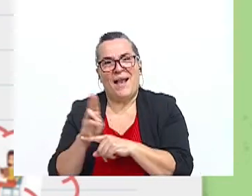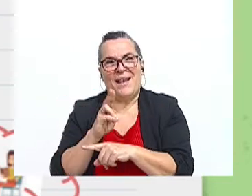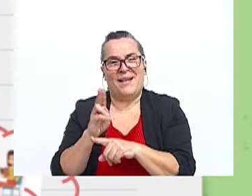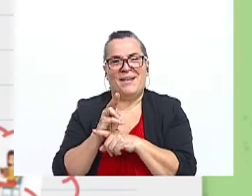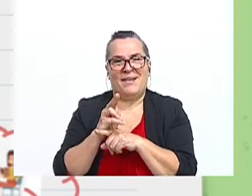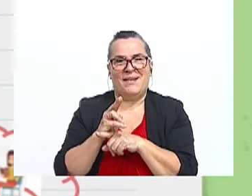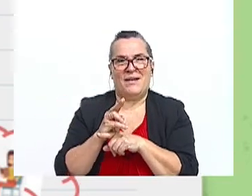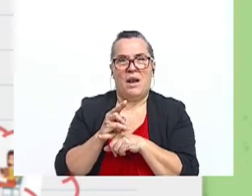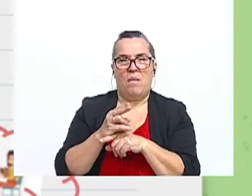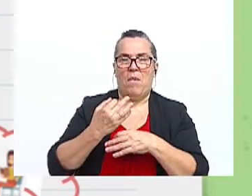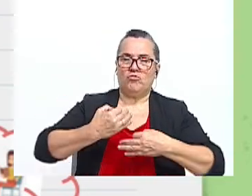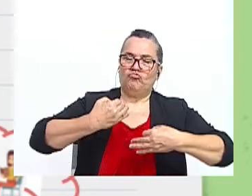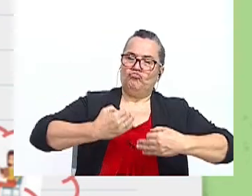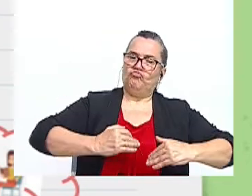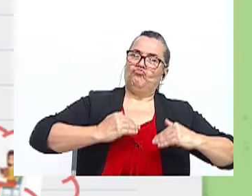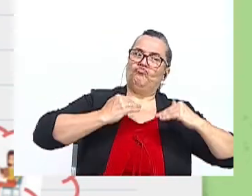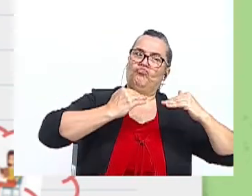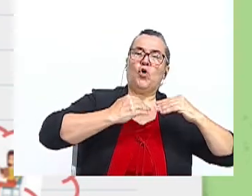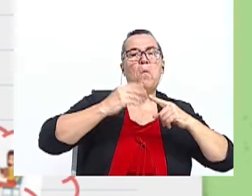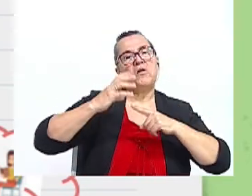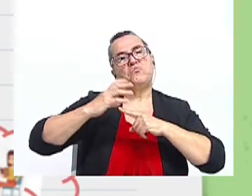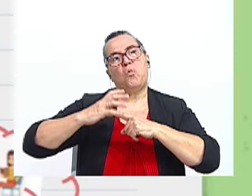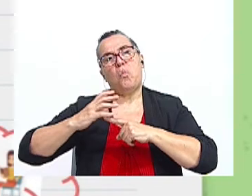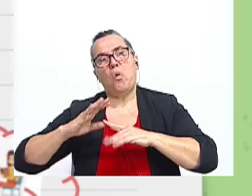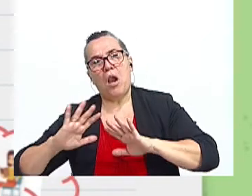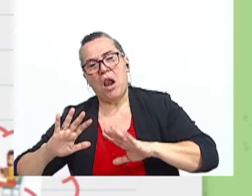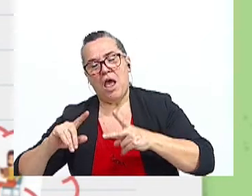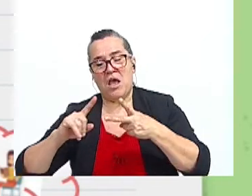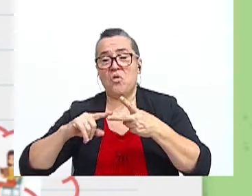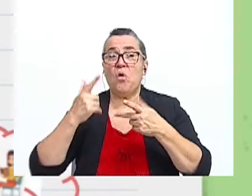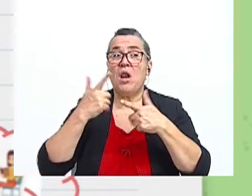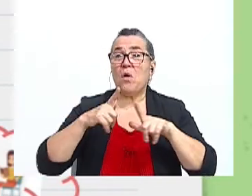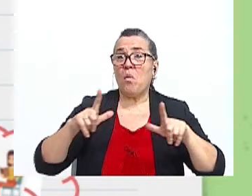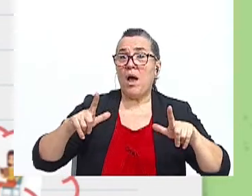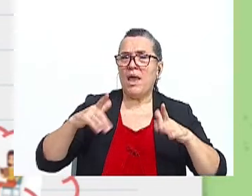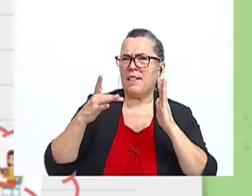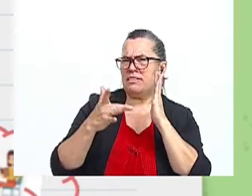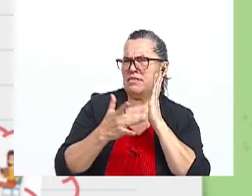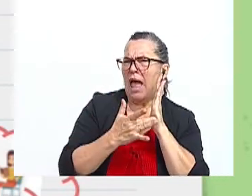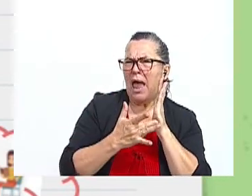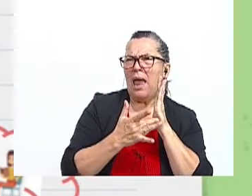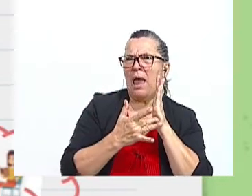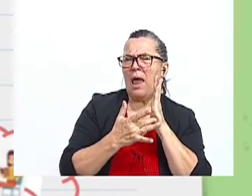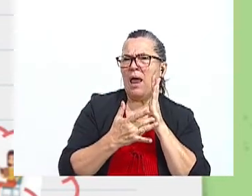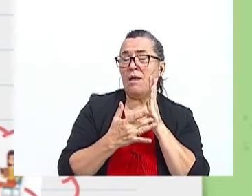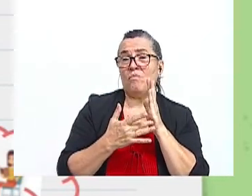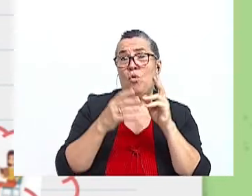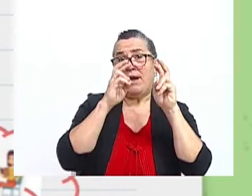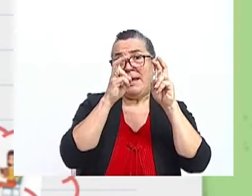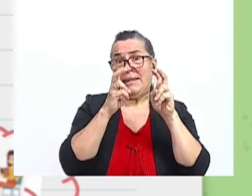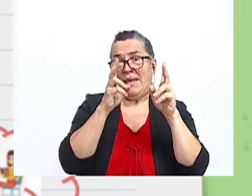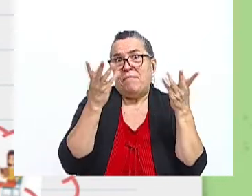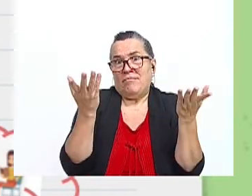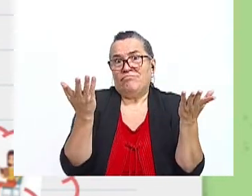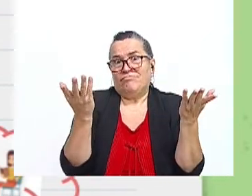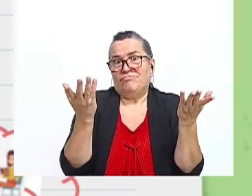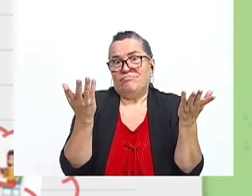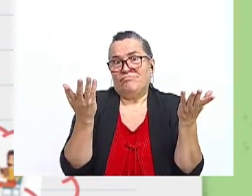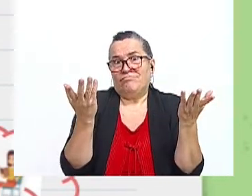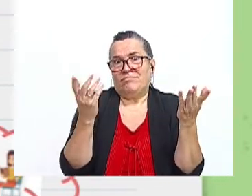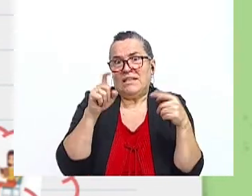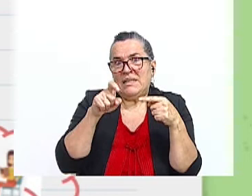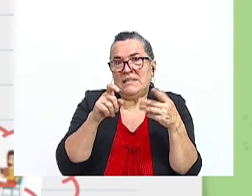más culto, más popular o un lenguaje muy técnico porque el tema lo amerita o